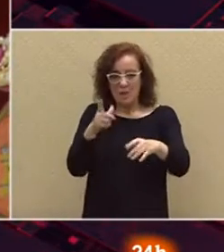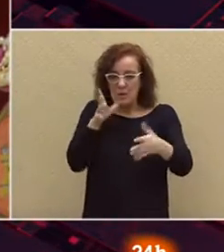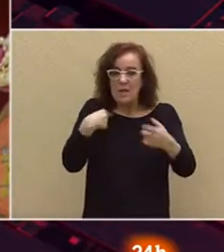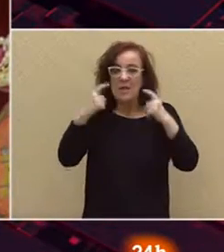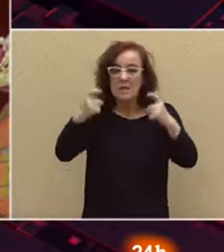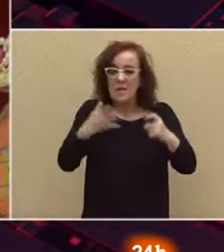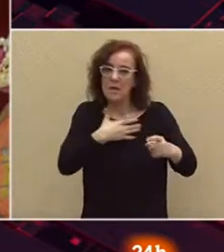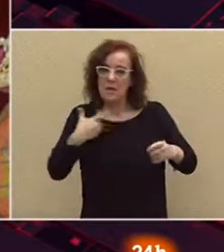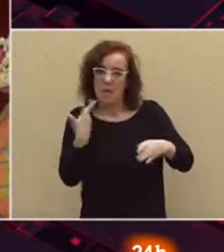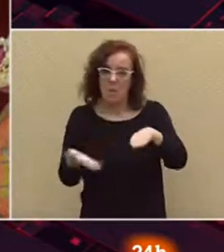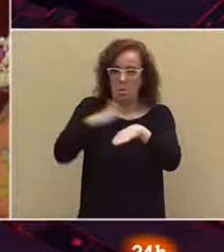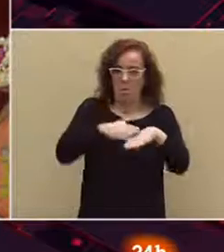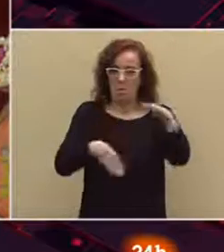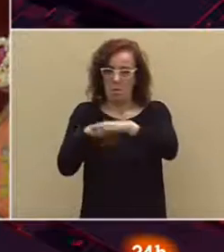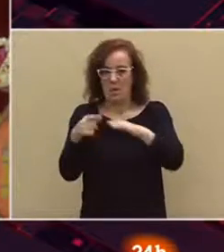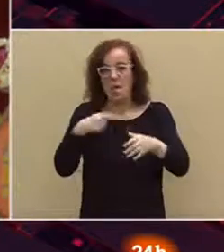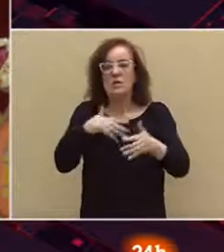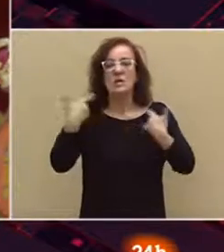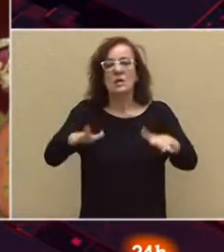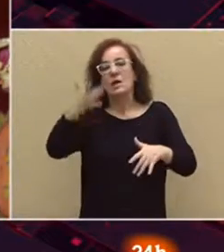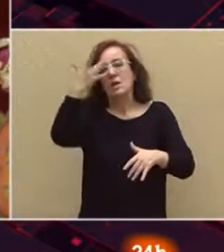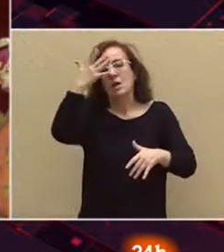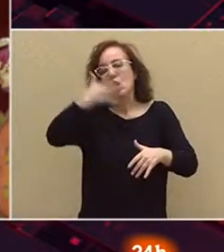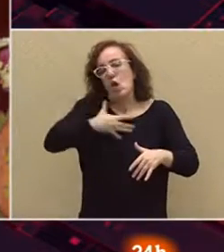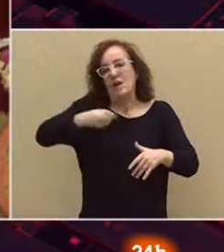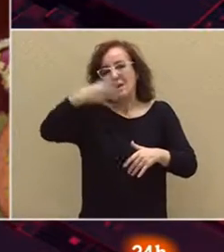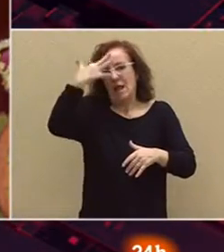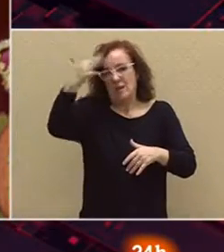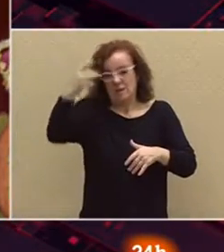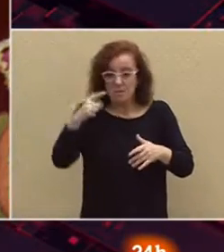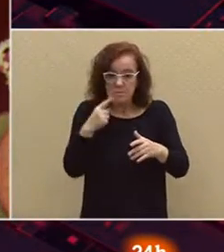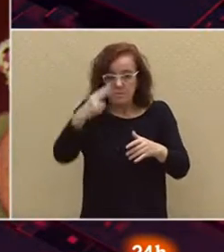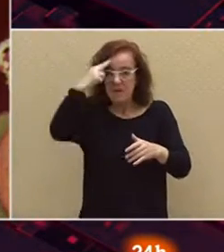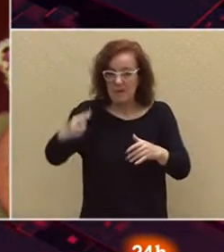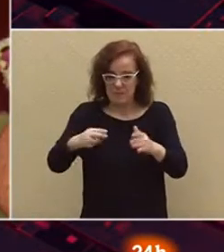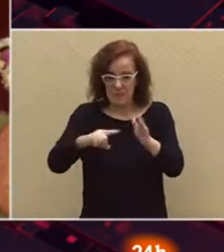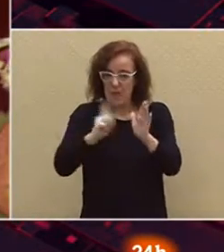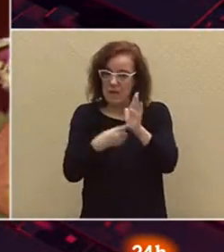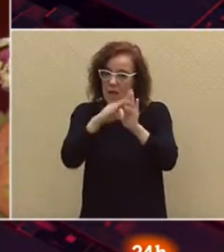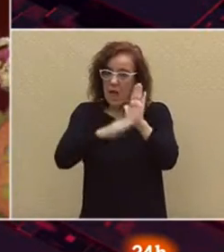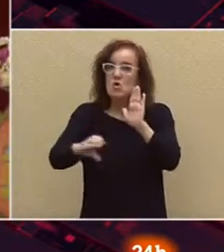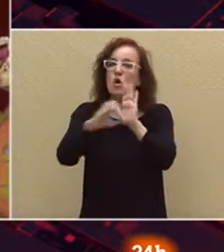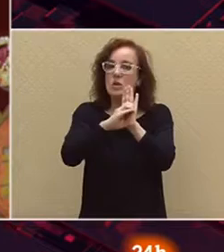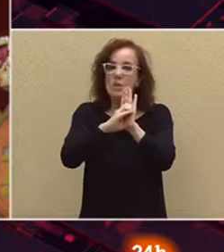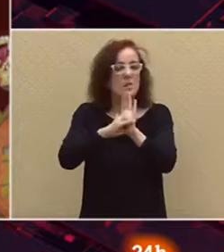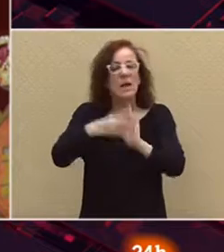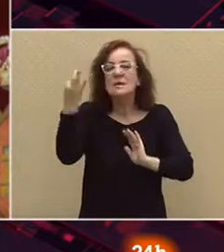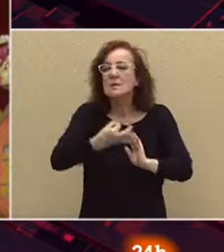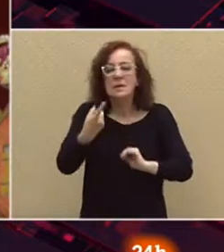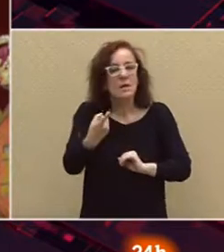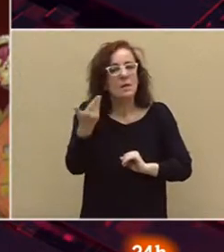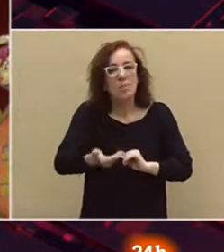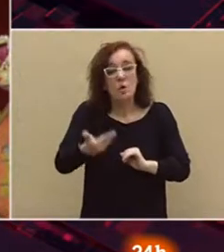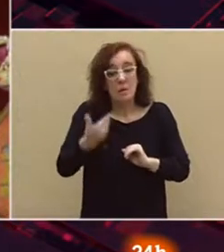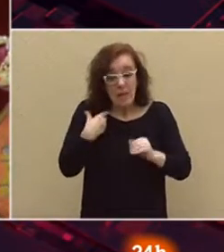someternos arbitrariamente a sus deseos. Respetar el marco legal y constitucional es imprescindible para que la convivencia